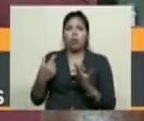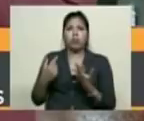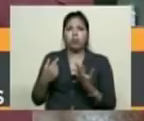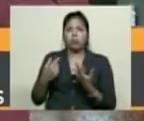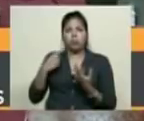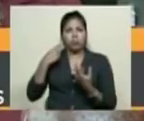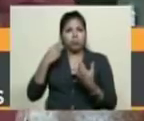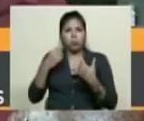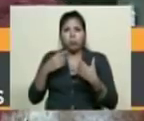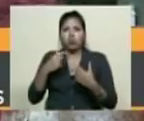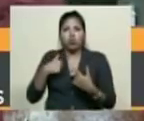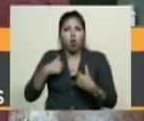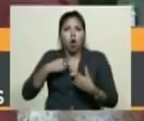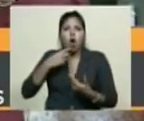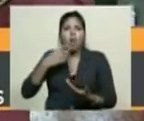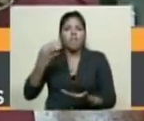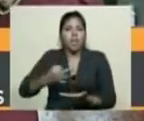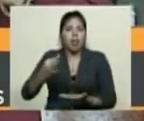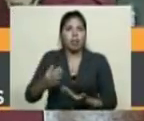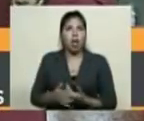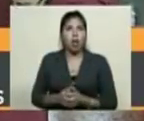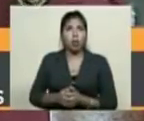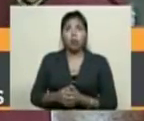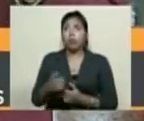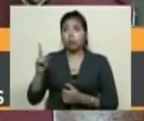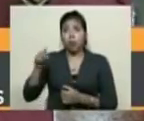honestidad. Fuimos amigos.